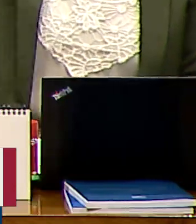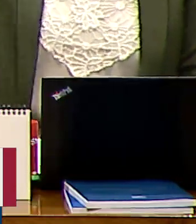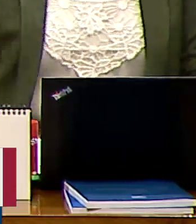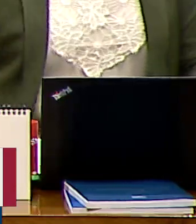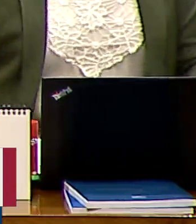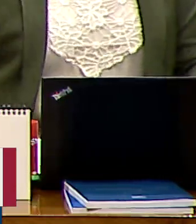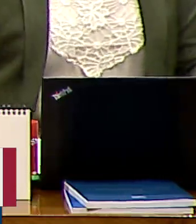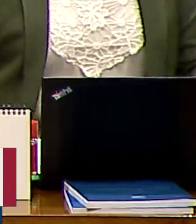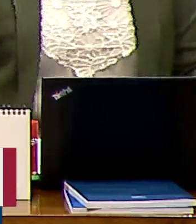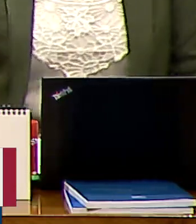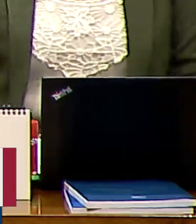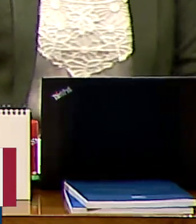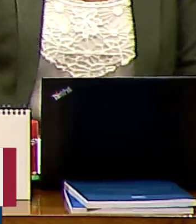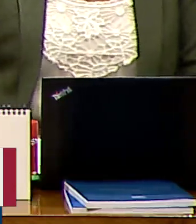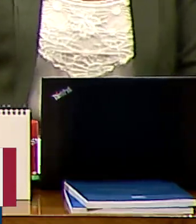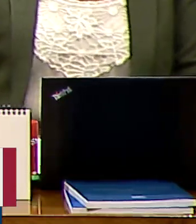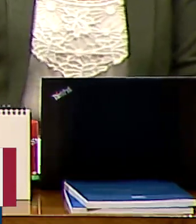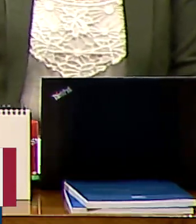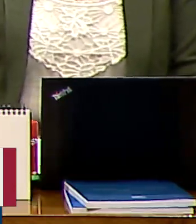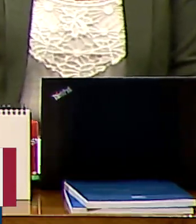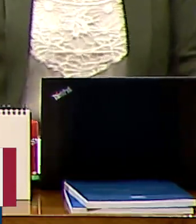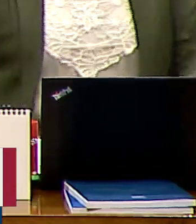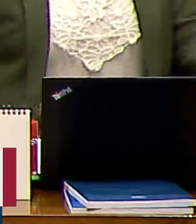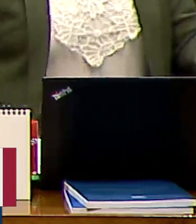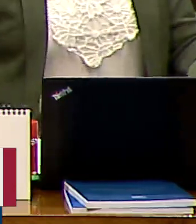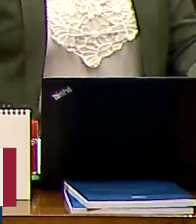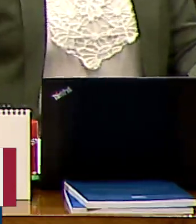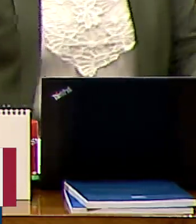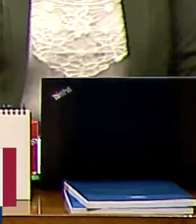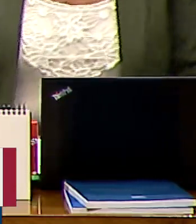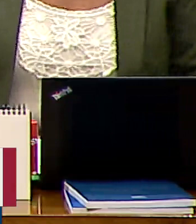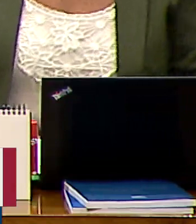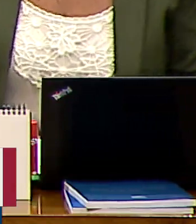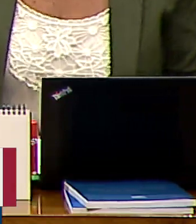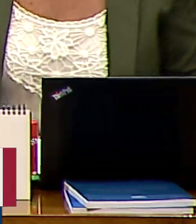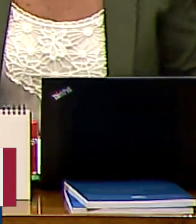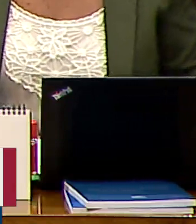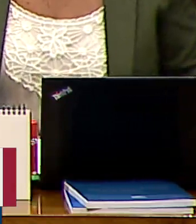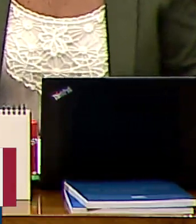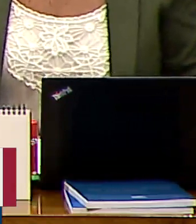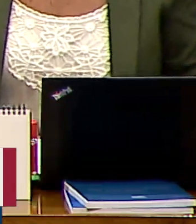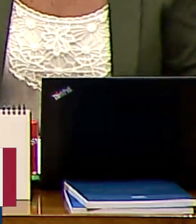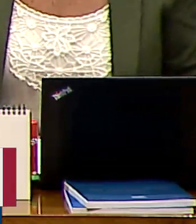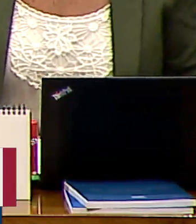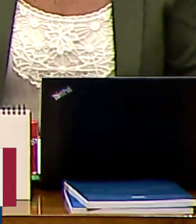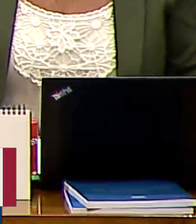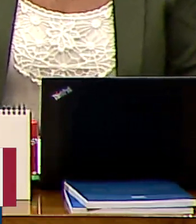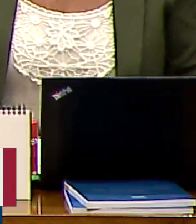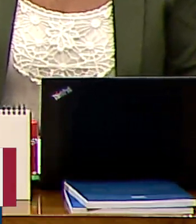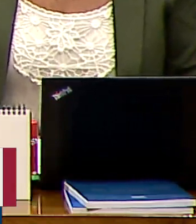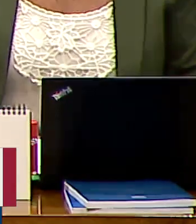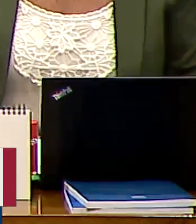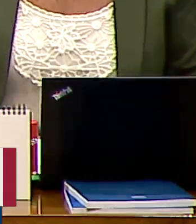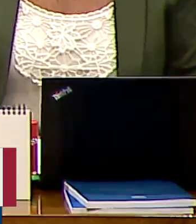vamos a seguir de inmediato entonces dando lectura a la resolución número 540, para lo que le solicito al